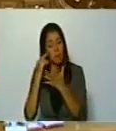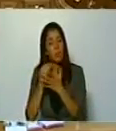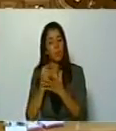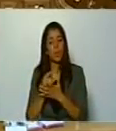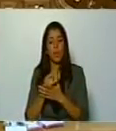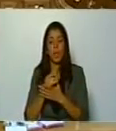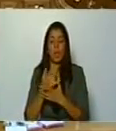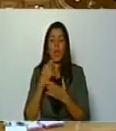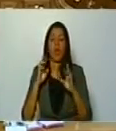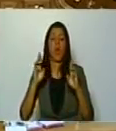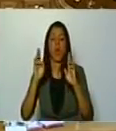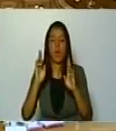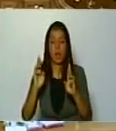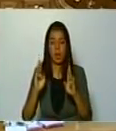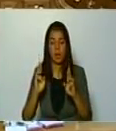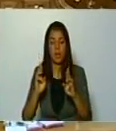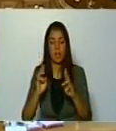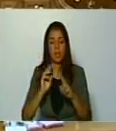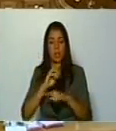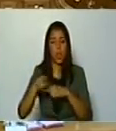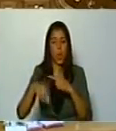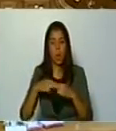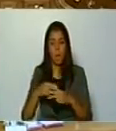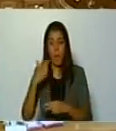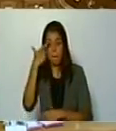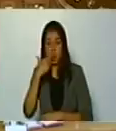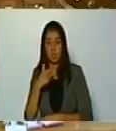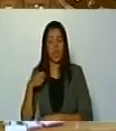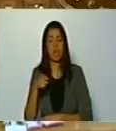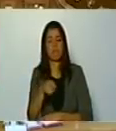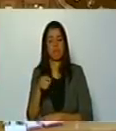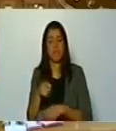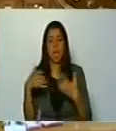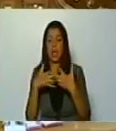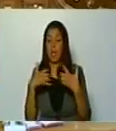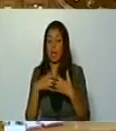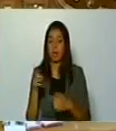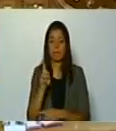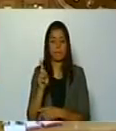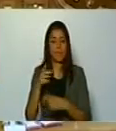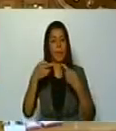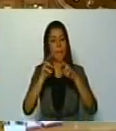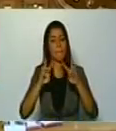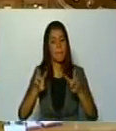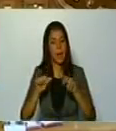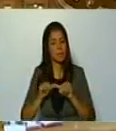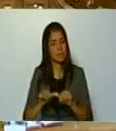determine que nadie más llame a la guerra en Venezuela y se imponga la paz. Muchas gracias.